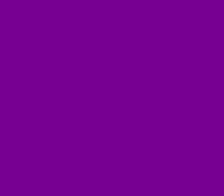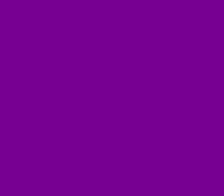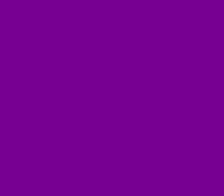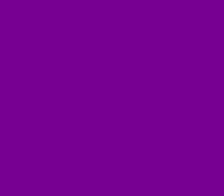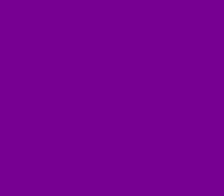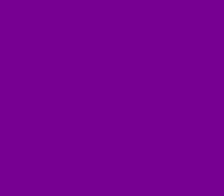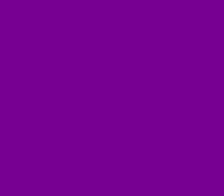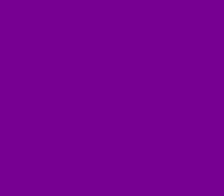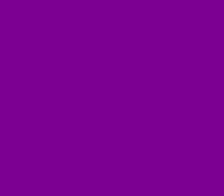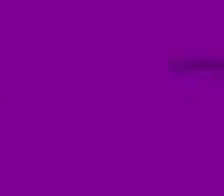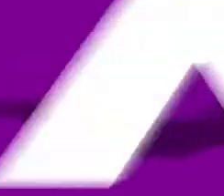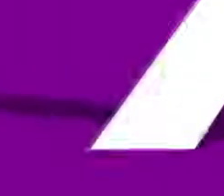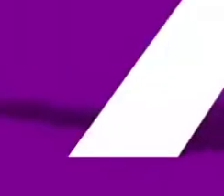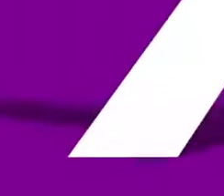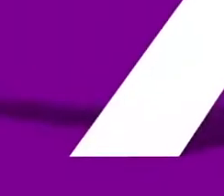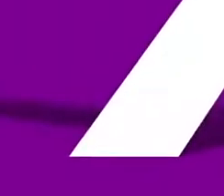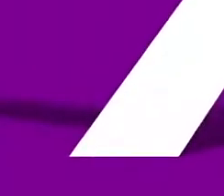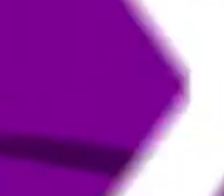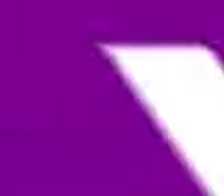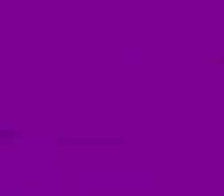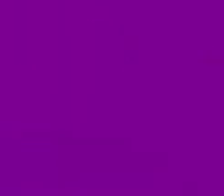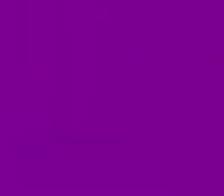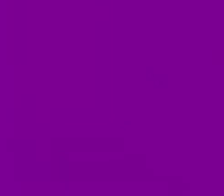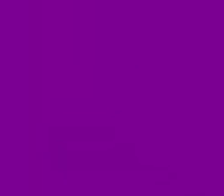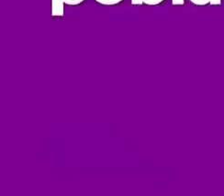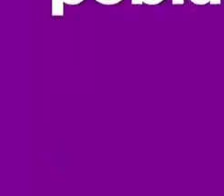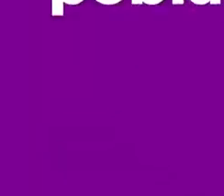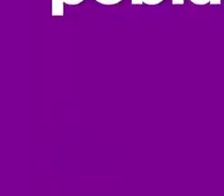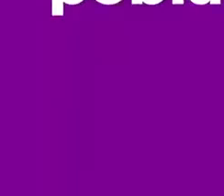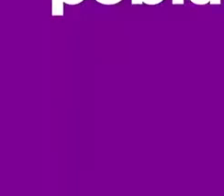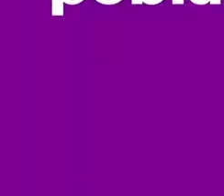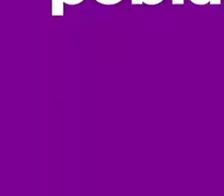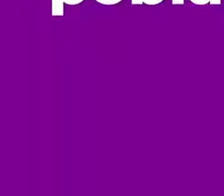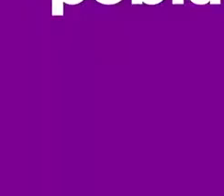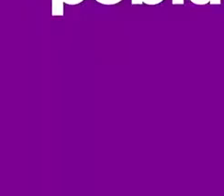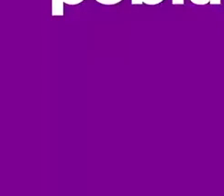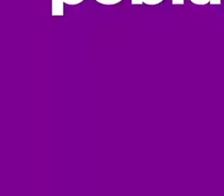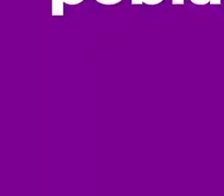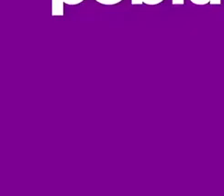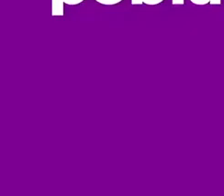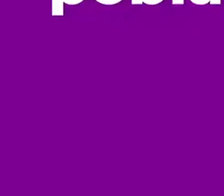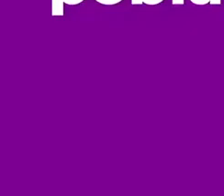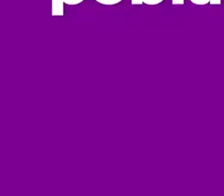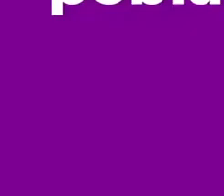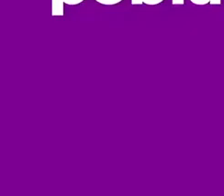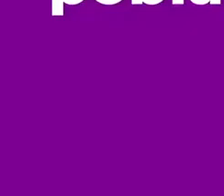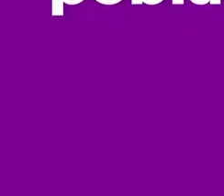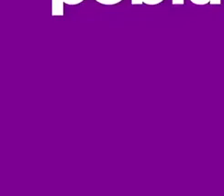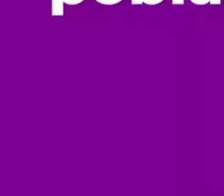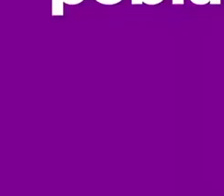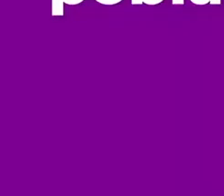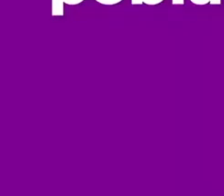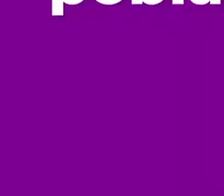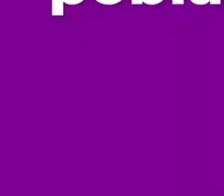no basta. El camino todavía es largo. Ahora en el siglo XXI, hemos de asegurarnos que el 50% de la